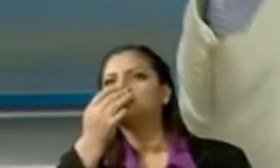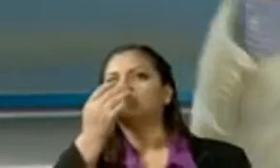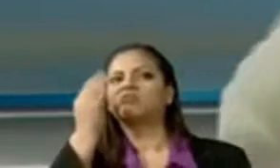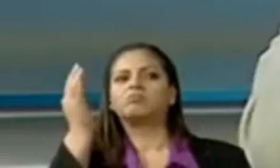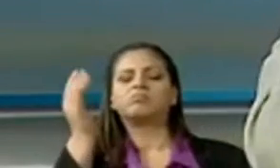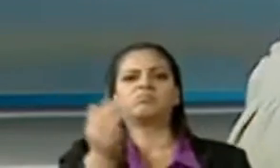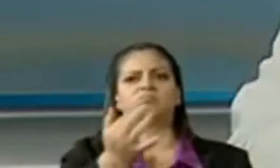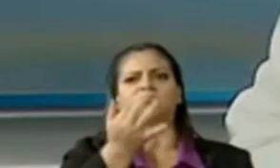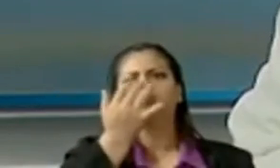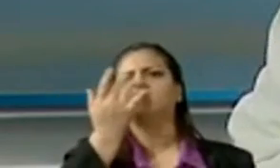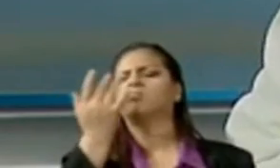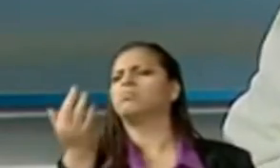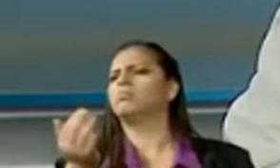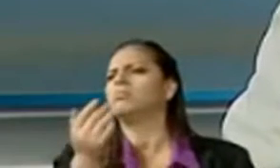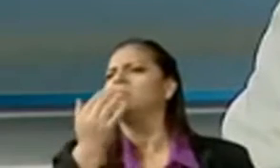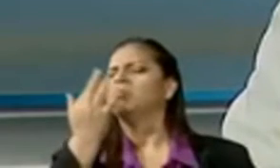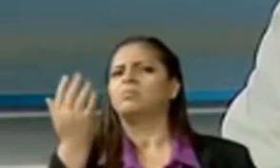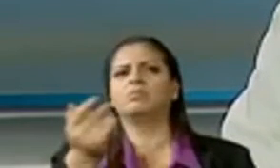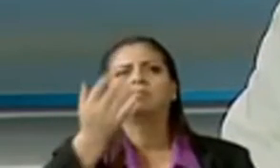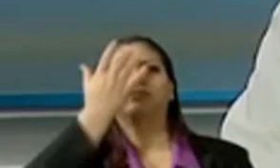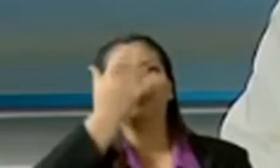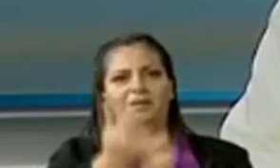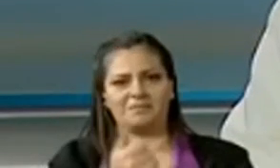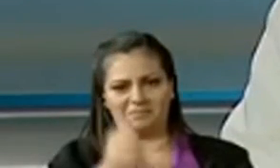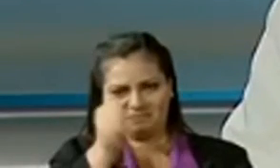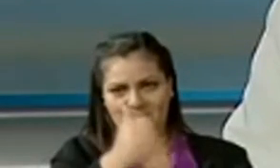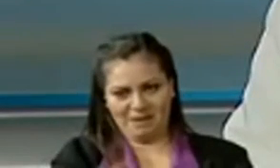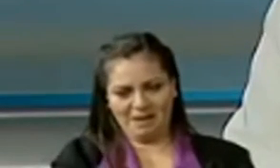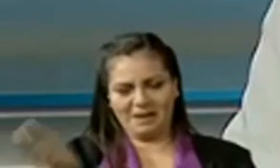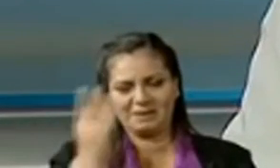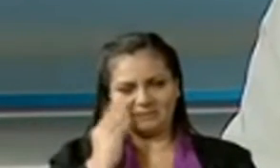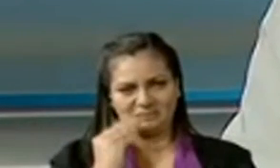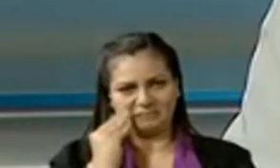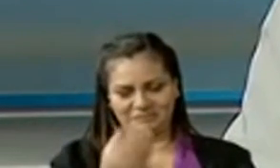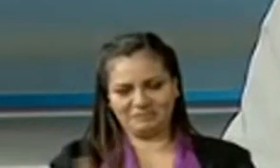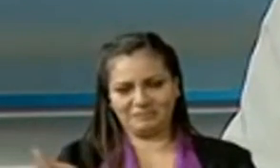avenida y se darán cuenta por qué. Bueno, y la noticia en la comunidad organizó el concurso Bus.